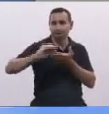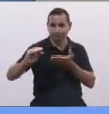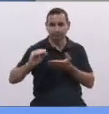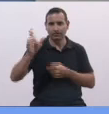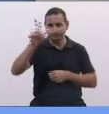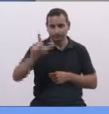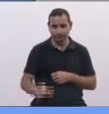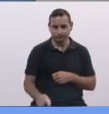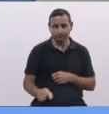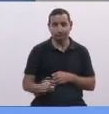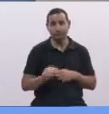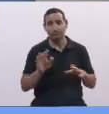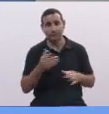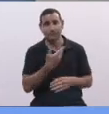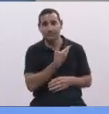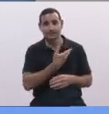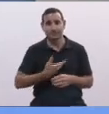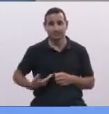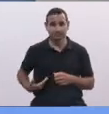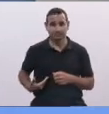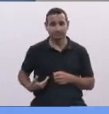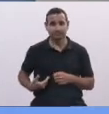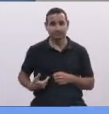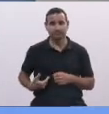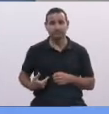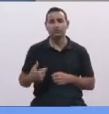Argentina? Mire, señor presidente,